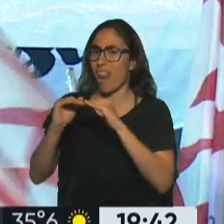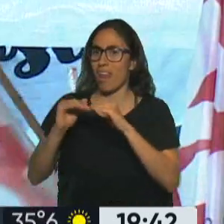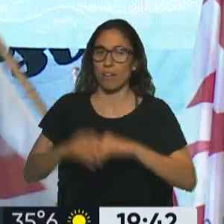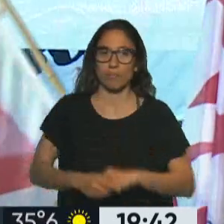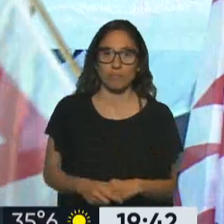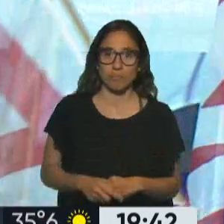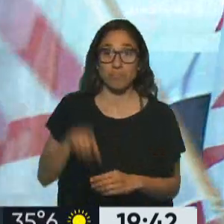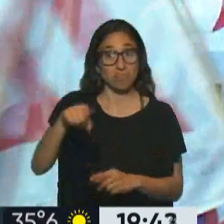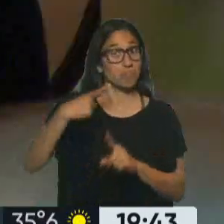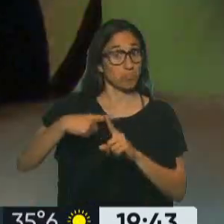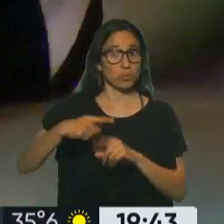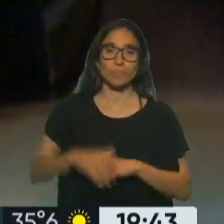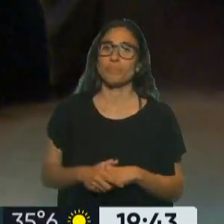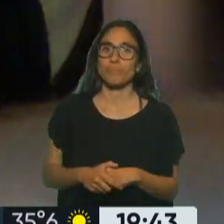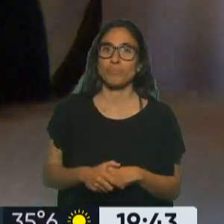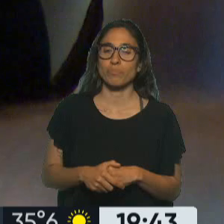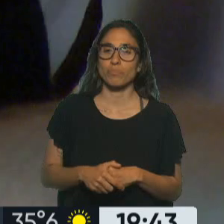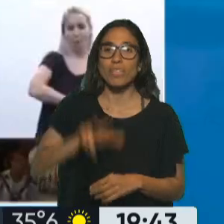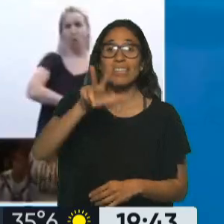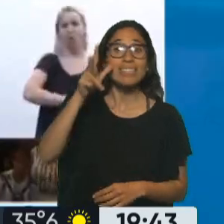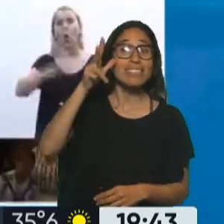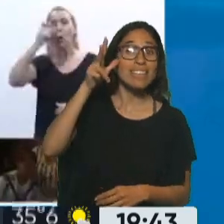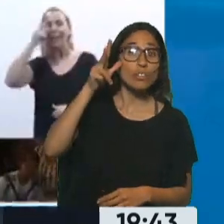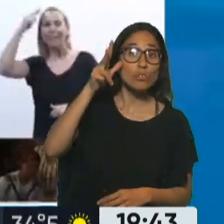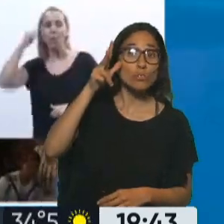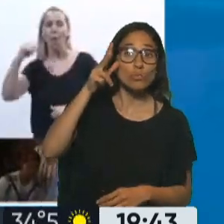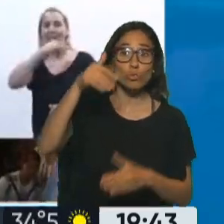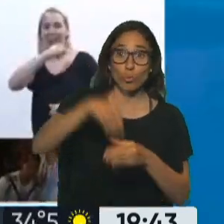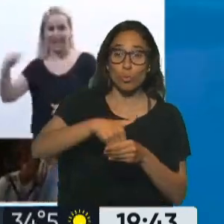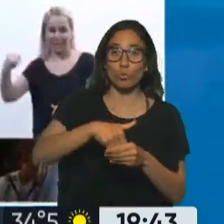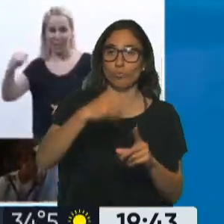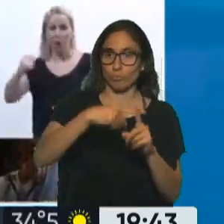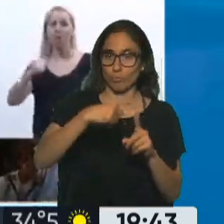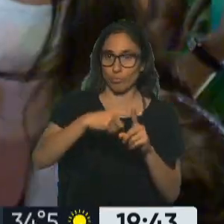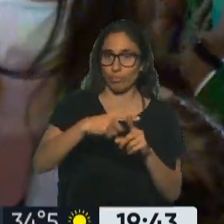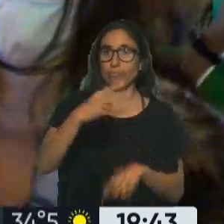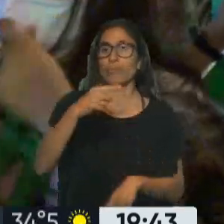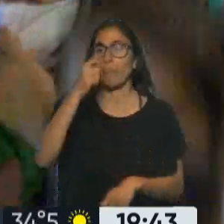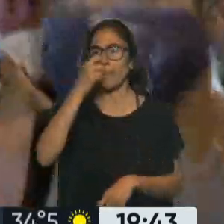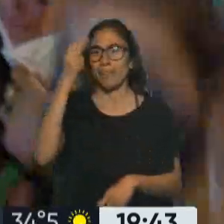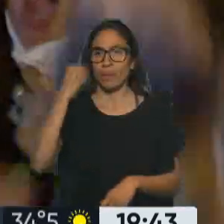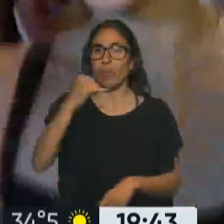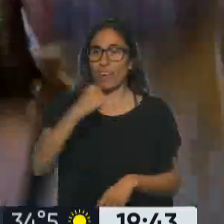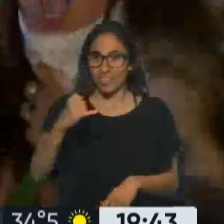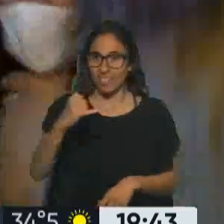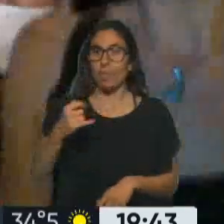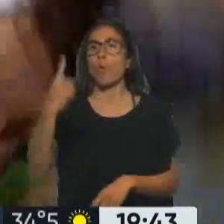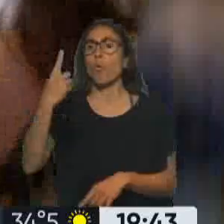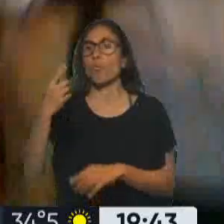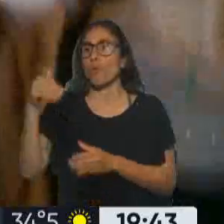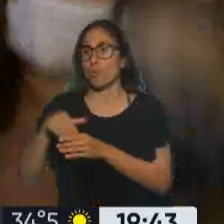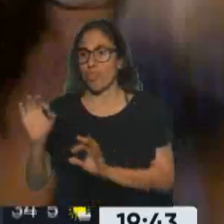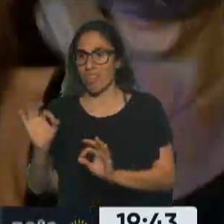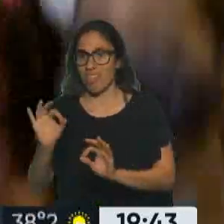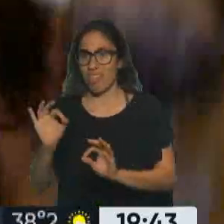positivo con 38 votos afirmativo y 29 negativos y una abstención resulta aprobado se convierte en